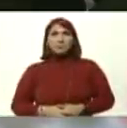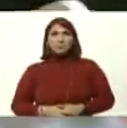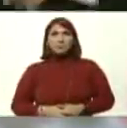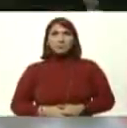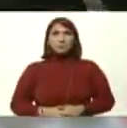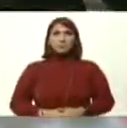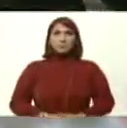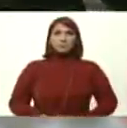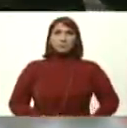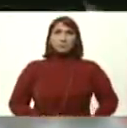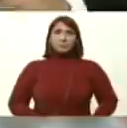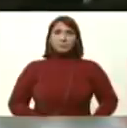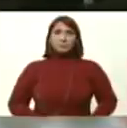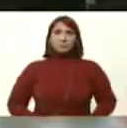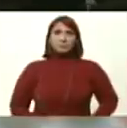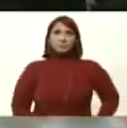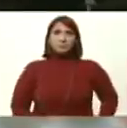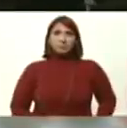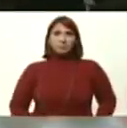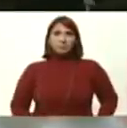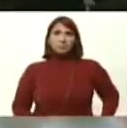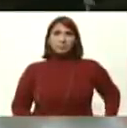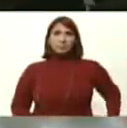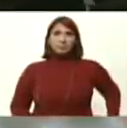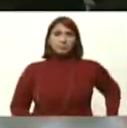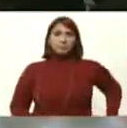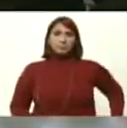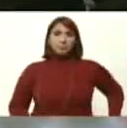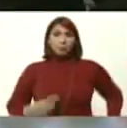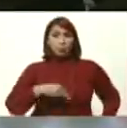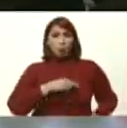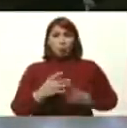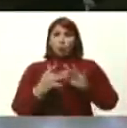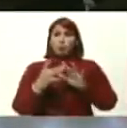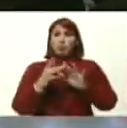Aquí está Jorge Rodríguez, bien, estamos en contacto permanente.